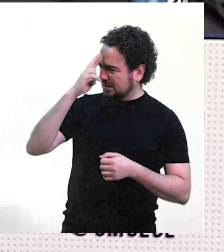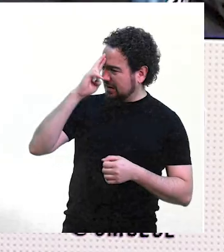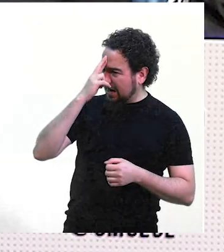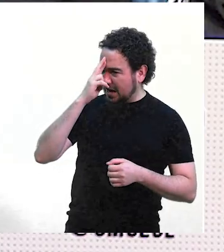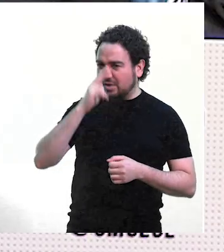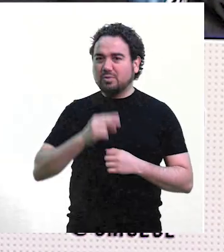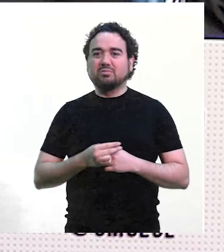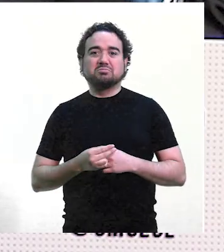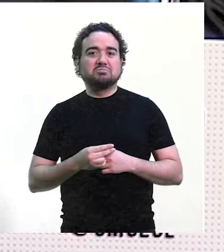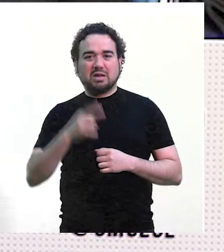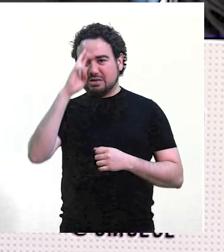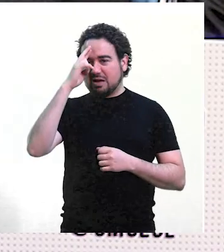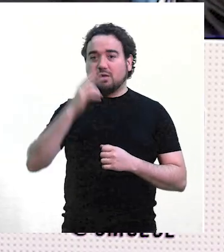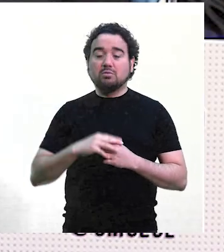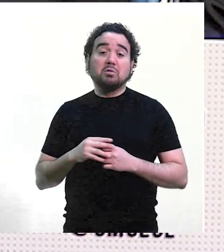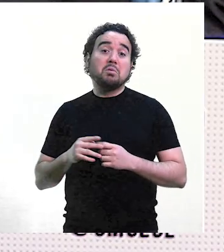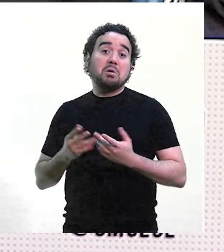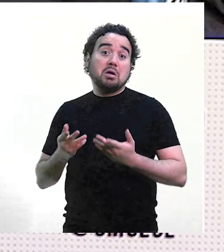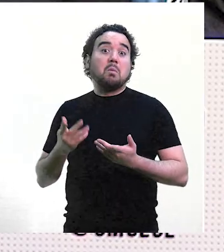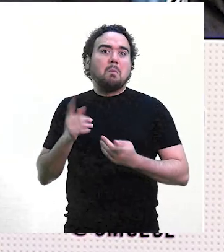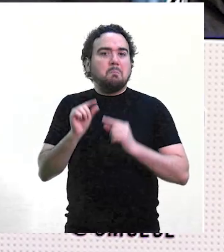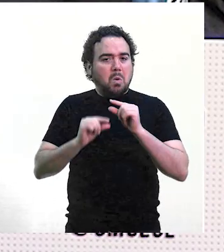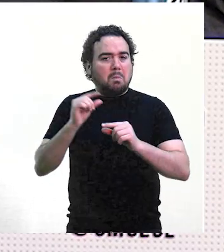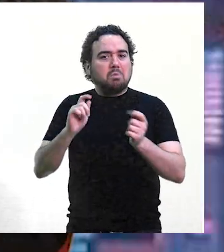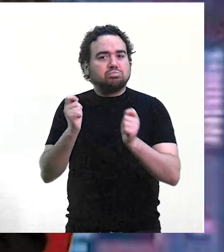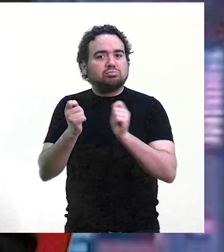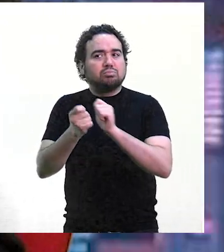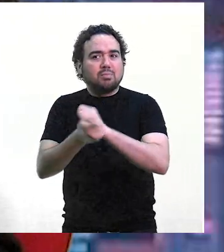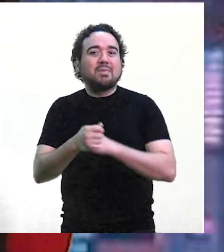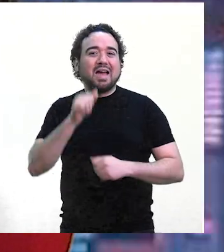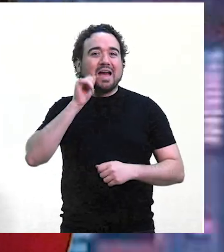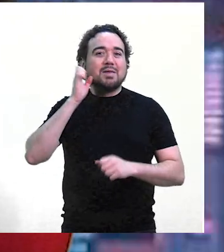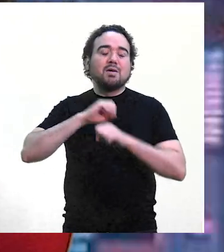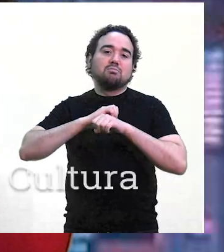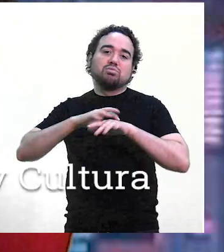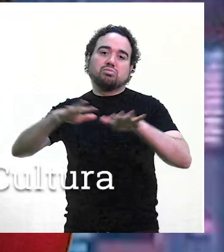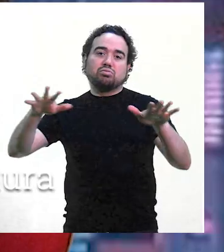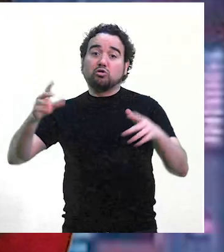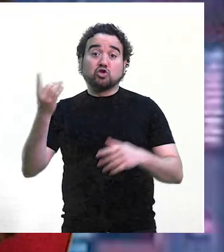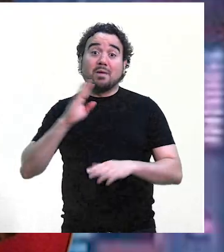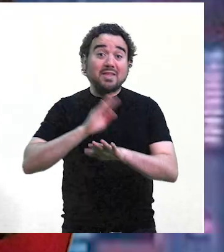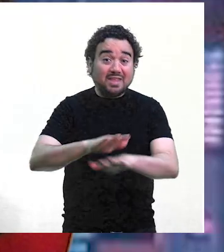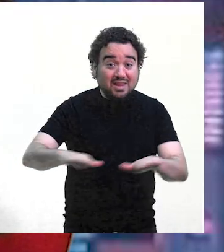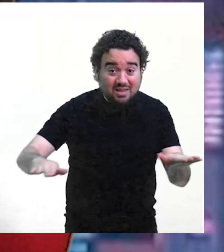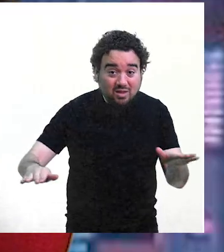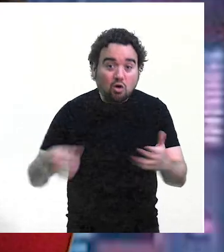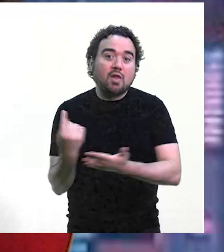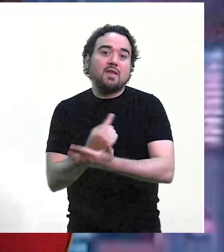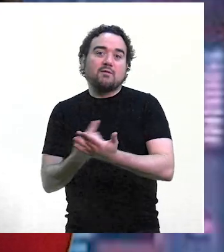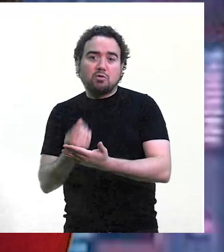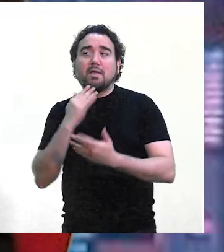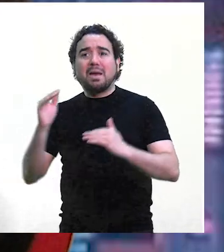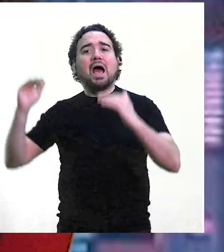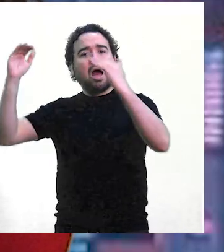está rara, es rara solo porque ve anime. Y es Sí. como, Yo creo que igual eso ha ido cambiando un poco, Sí, porque obvio ahora que está sí, mucho más extendido que anime lo vean ya no